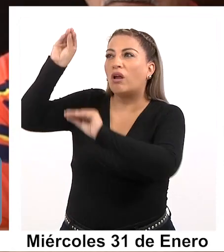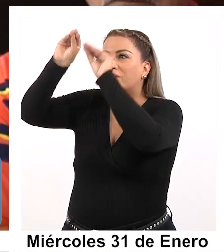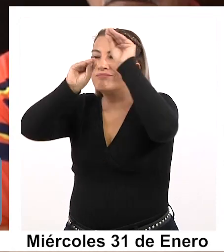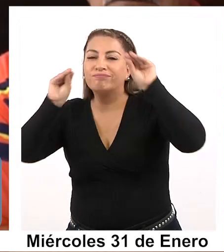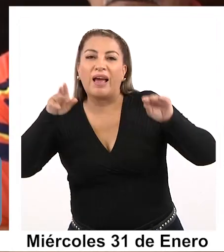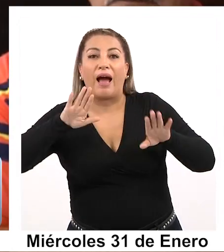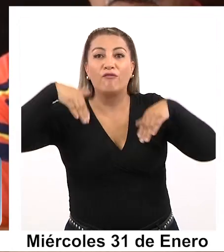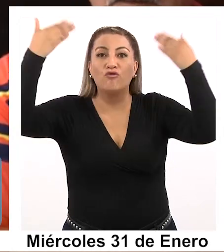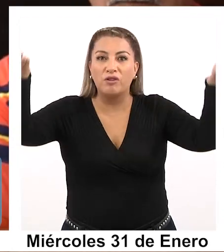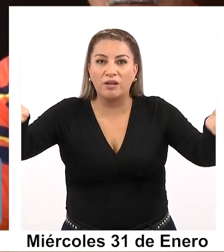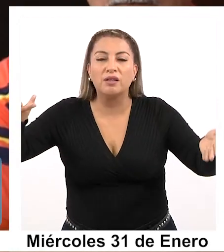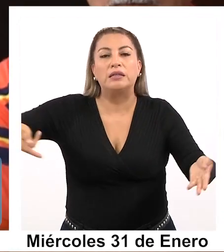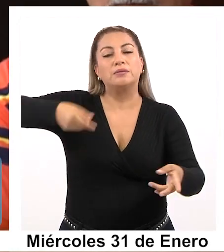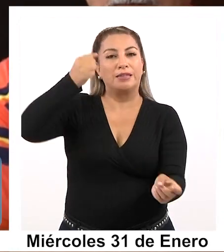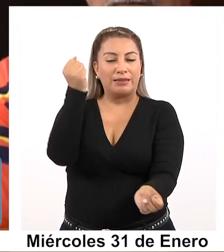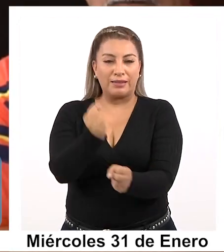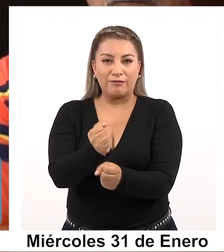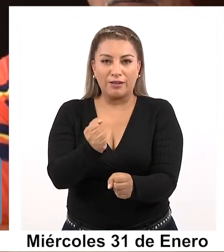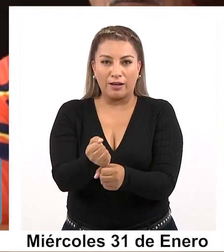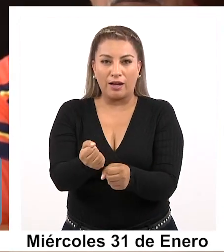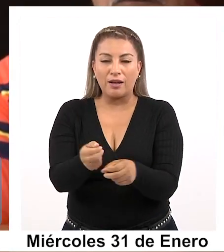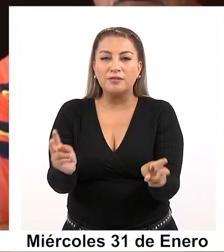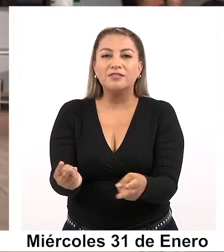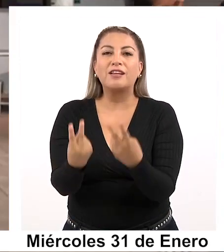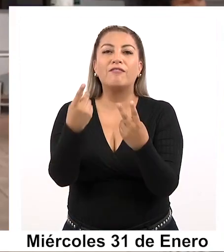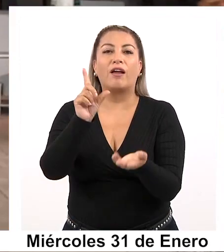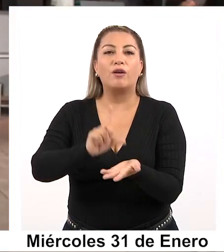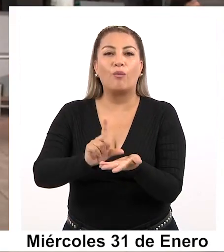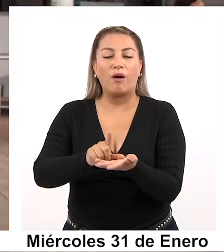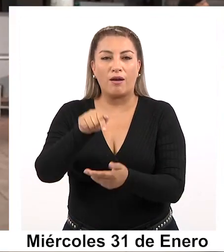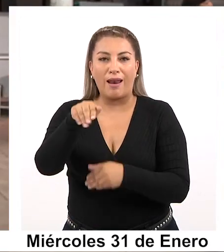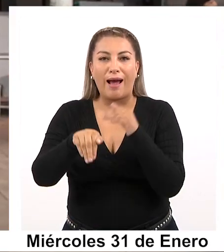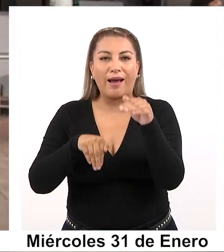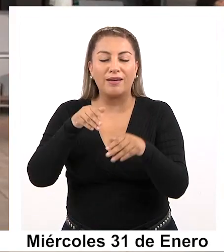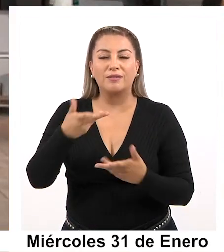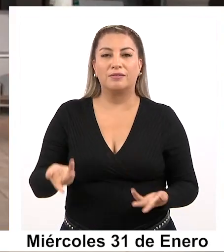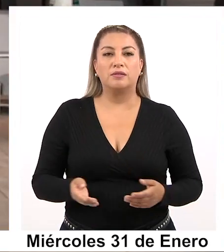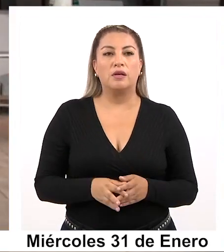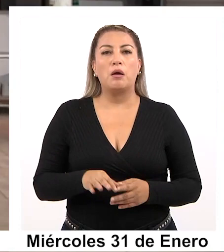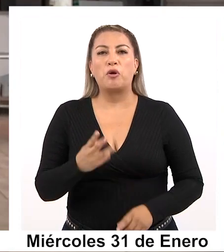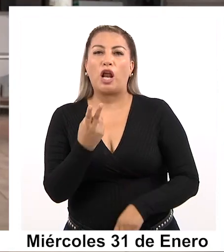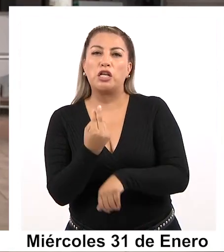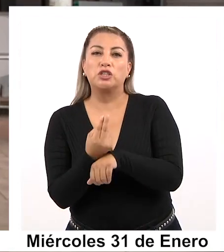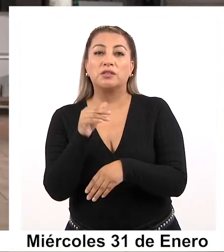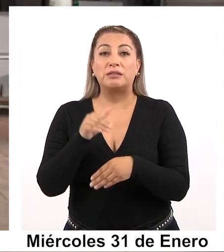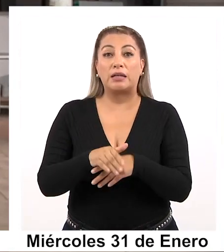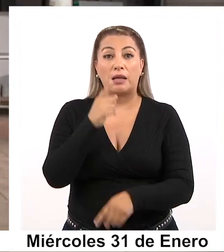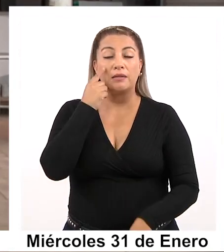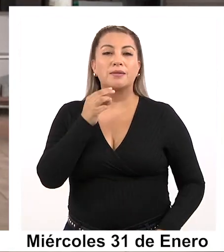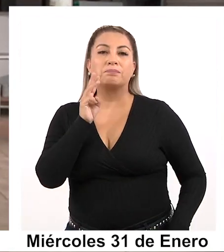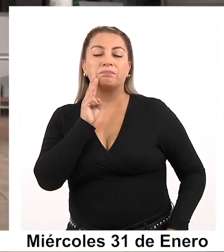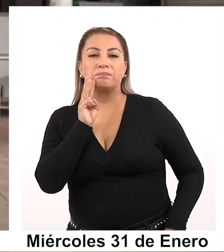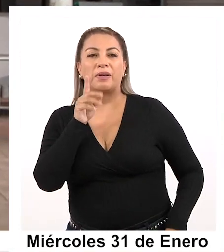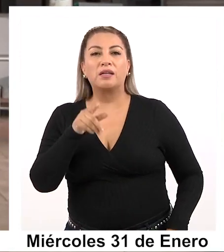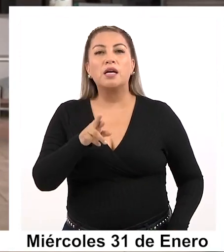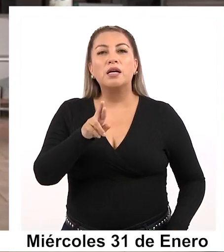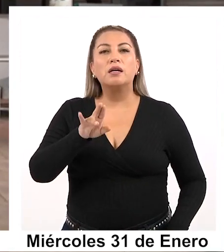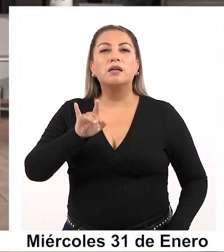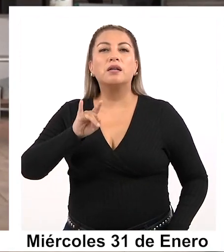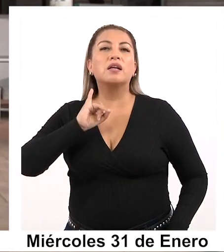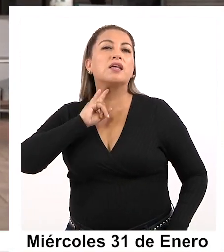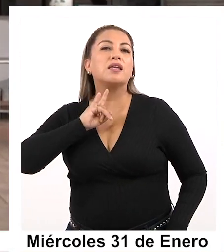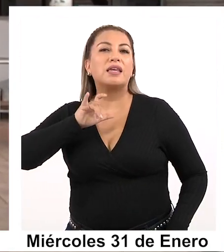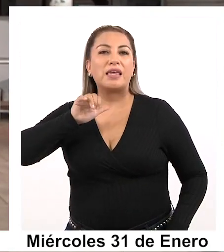trabajar en la recuperación de la caleta. Pasado el mediodía de este miércoles, la caleta Riquelme fue